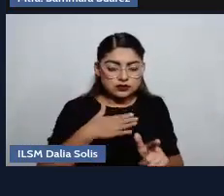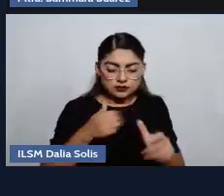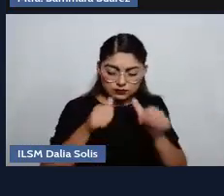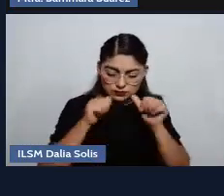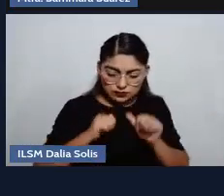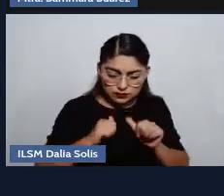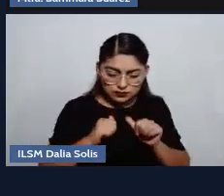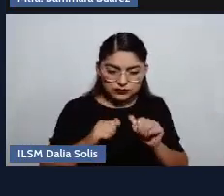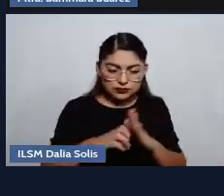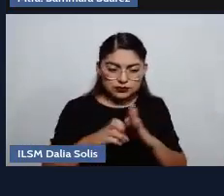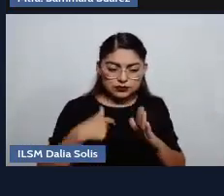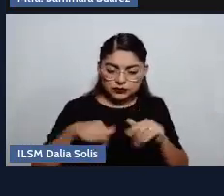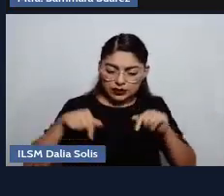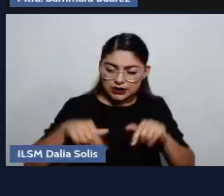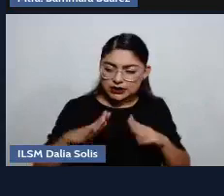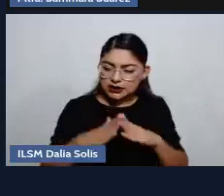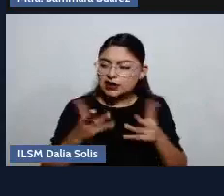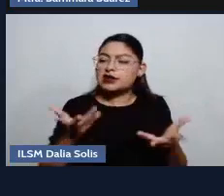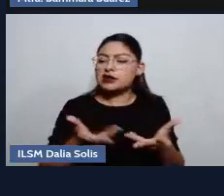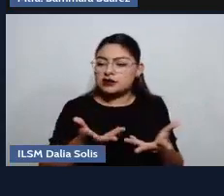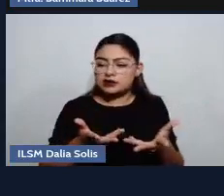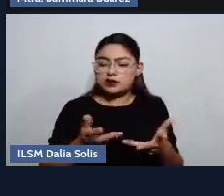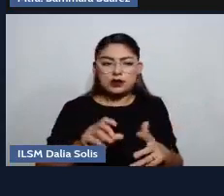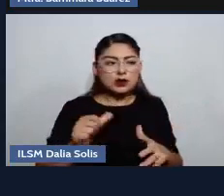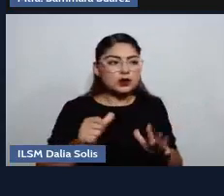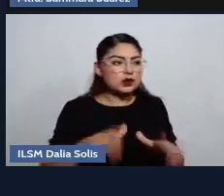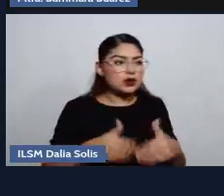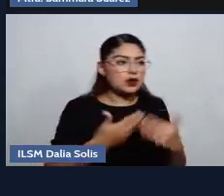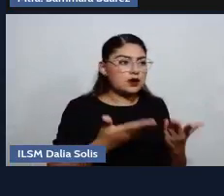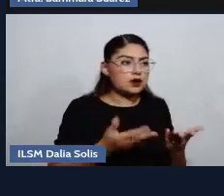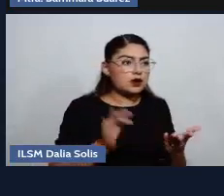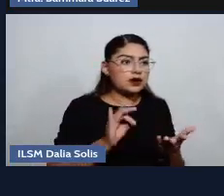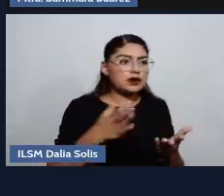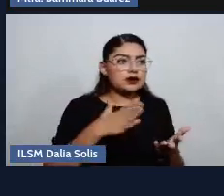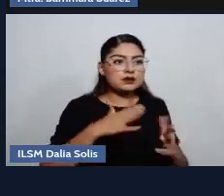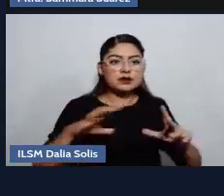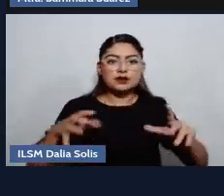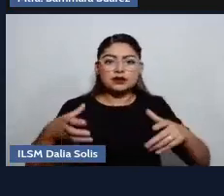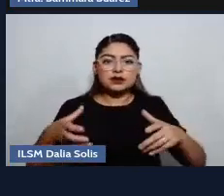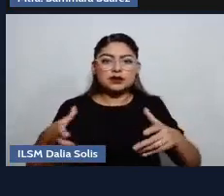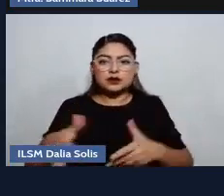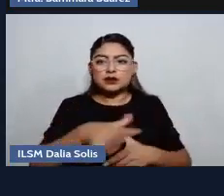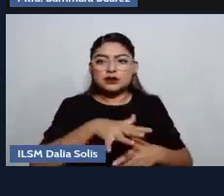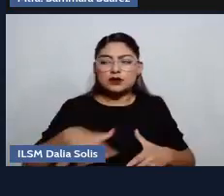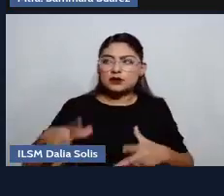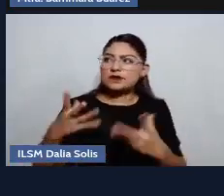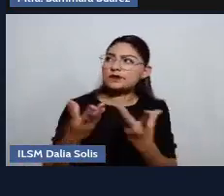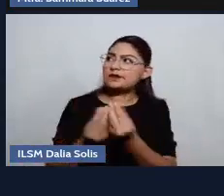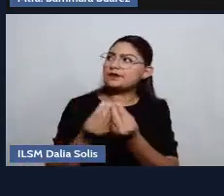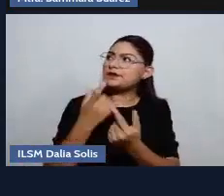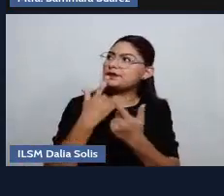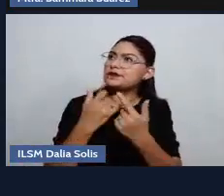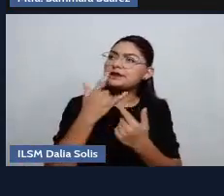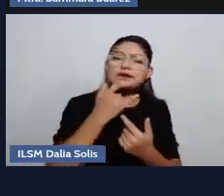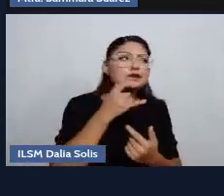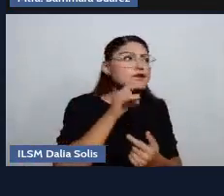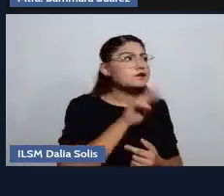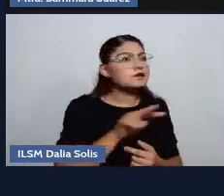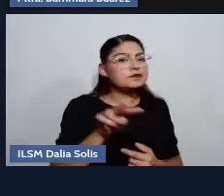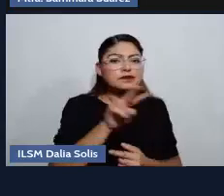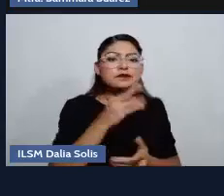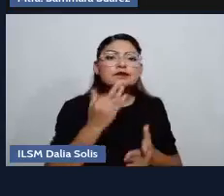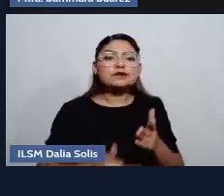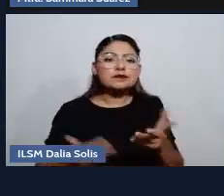¿no? Otra que a mí se me ocurre, me reúno con mi colonia, vemos la forma de algo que nosotros hemos trabajado en